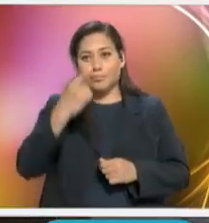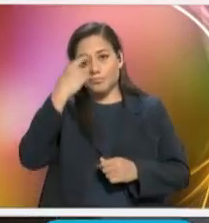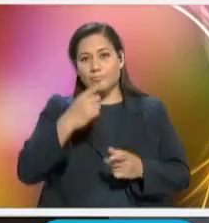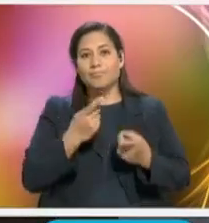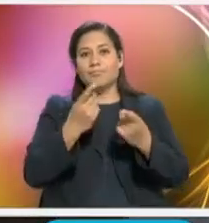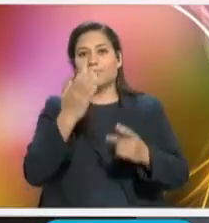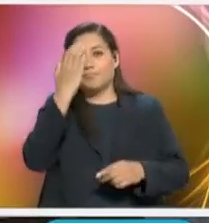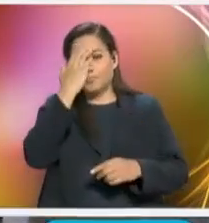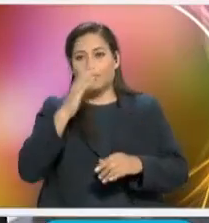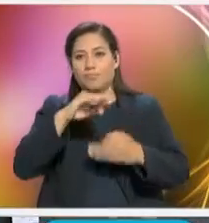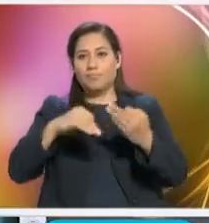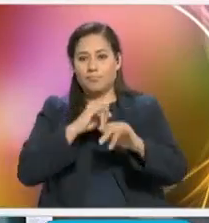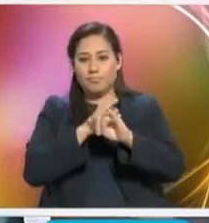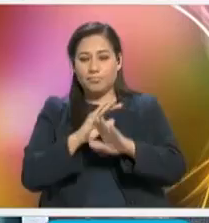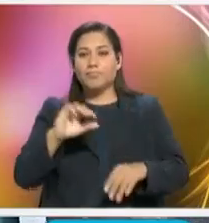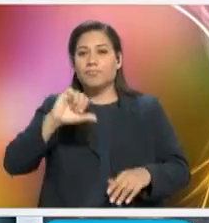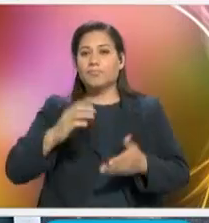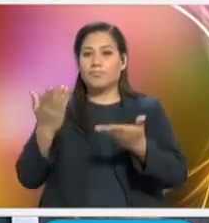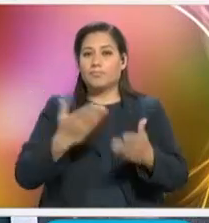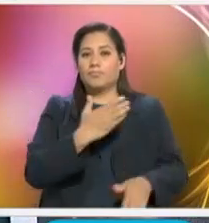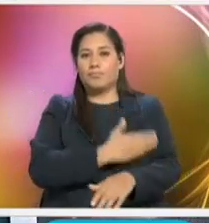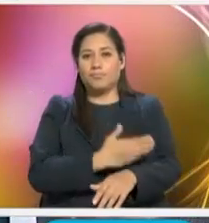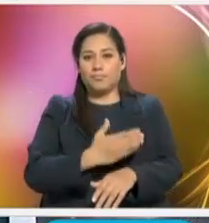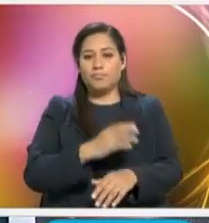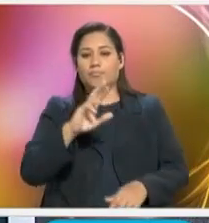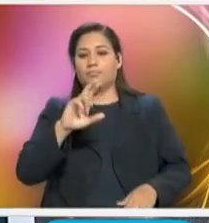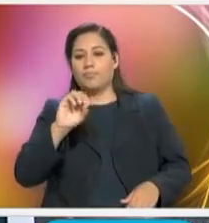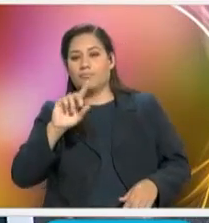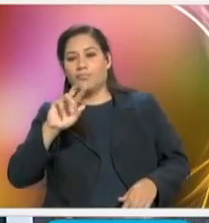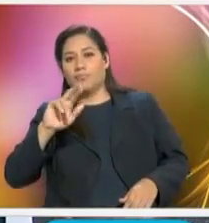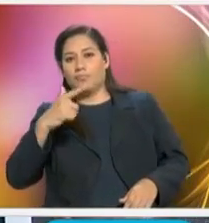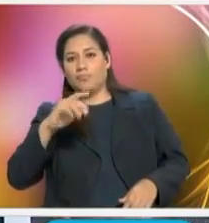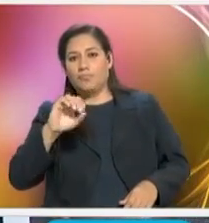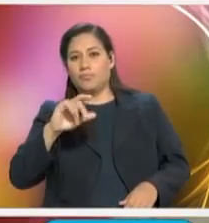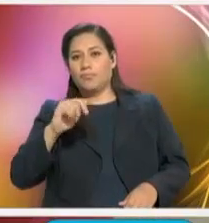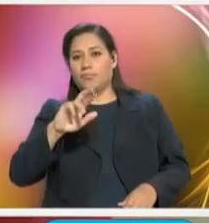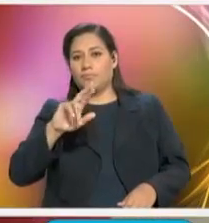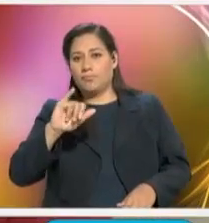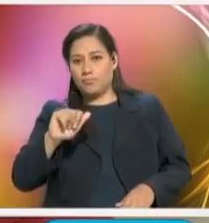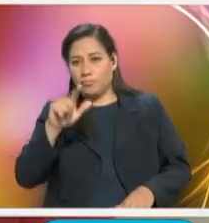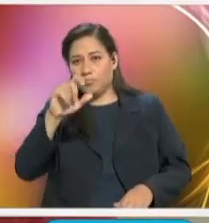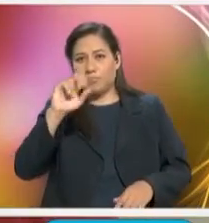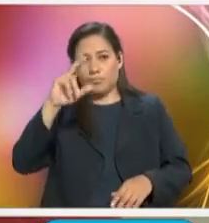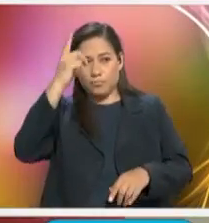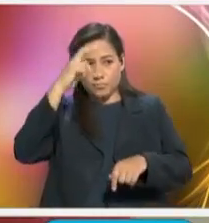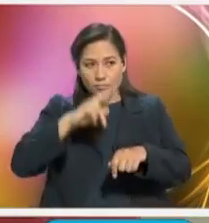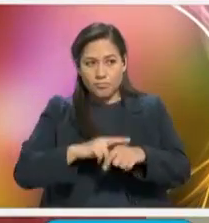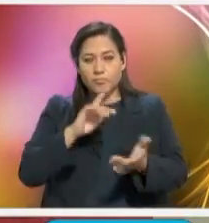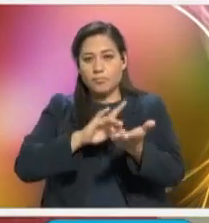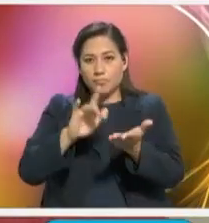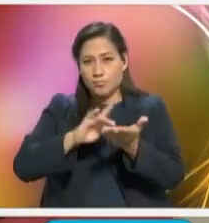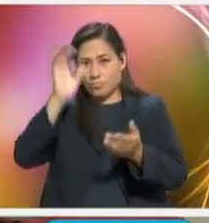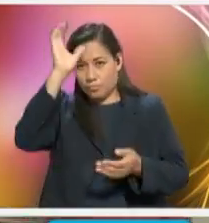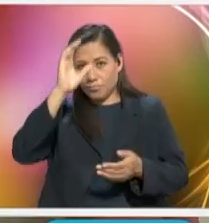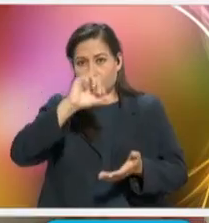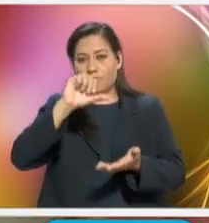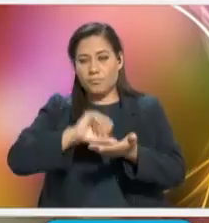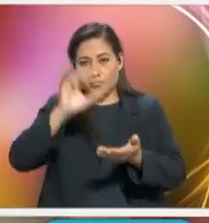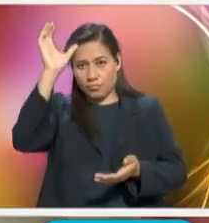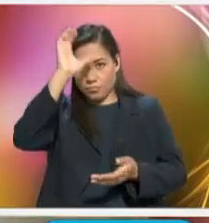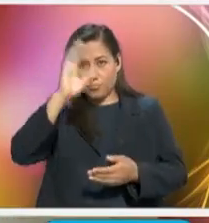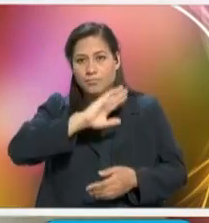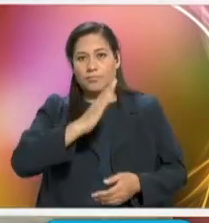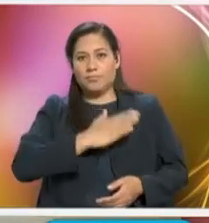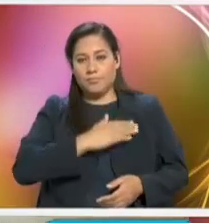Vamos a conocer toda la información. El día de hoy nos acompaña Rodrigo García, quien es subdirector de Cooperación Cultural por parte del Centro Cultural